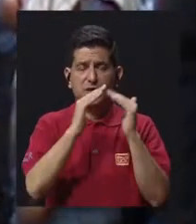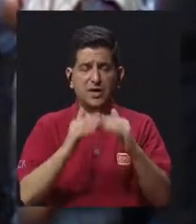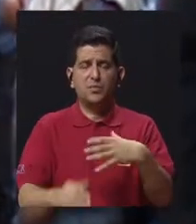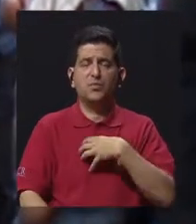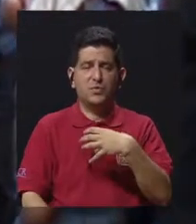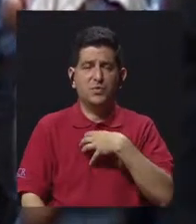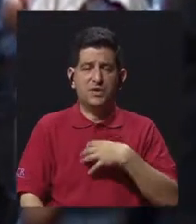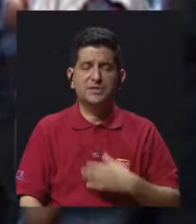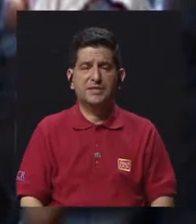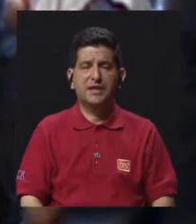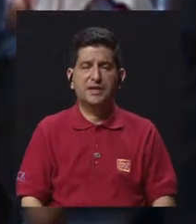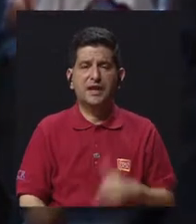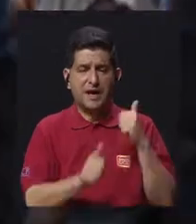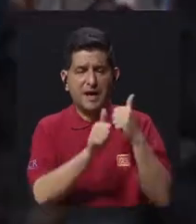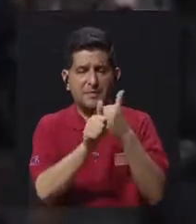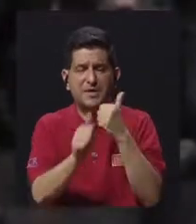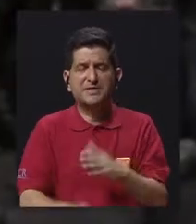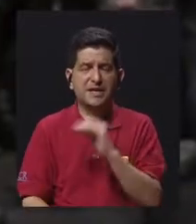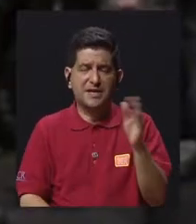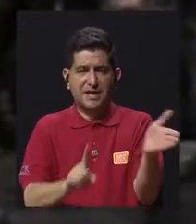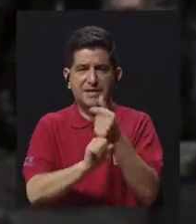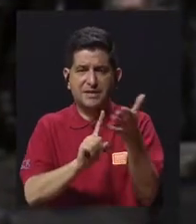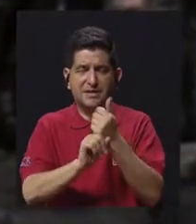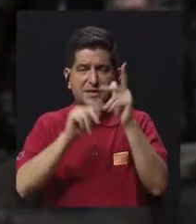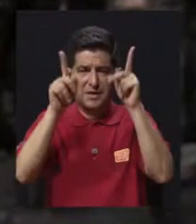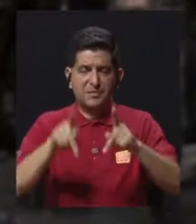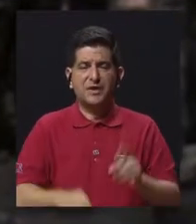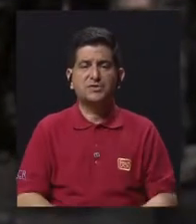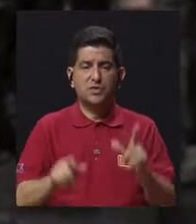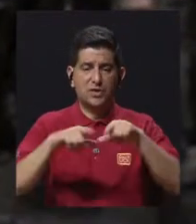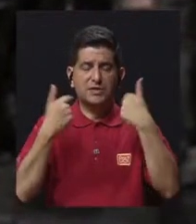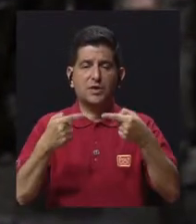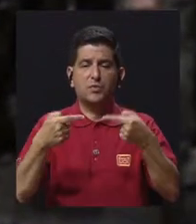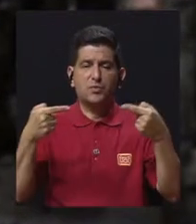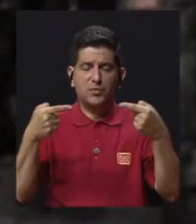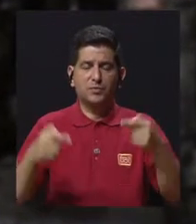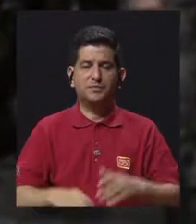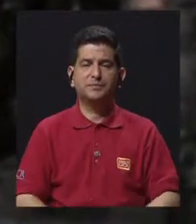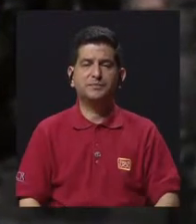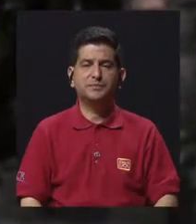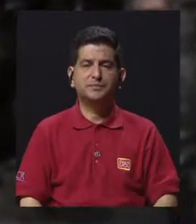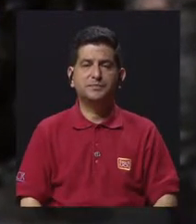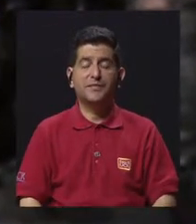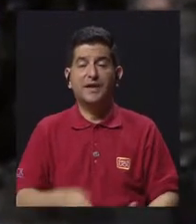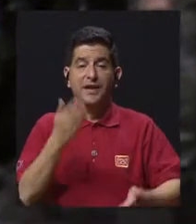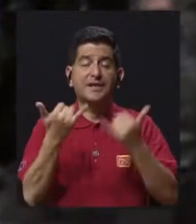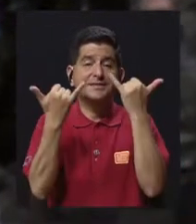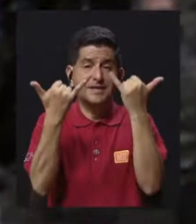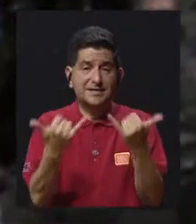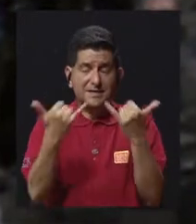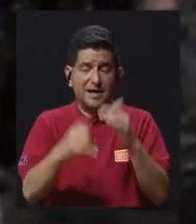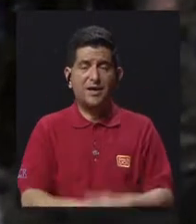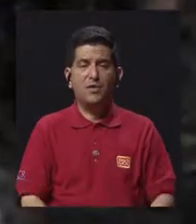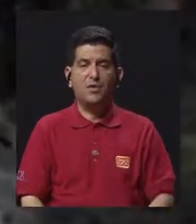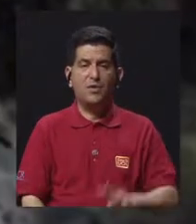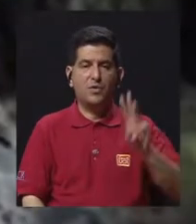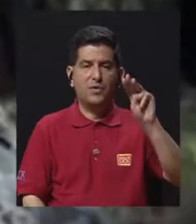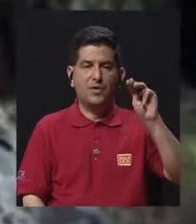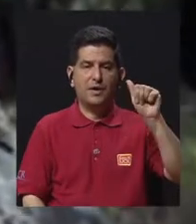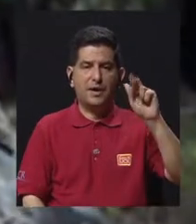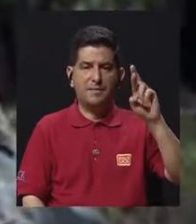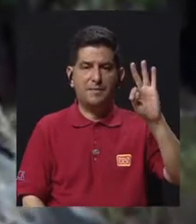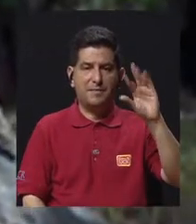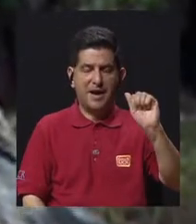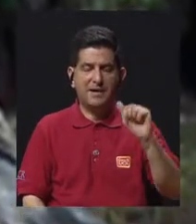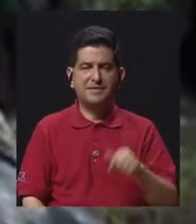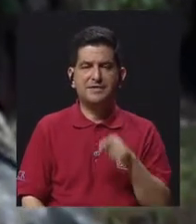a asesinar al pueblo que está protestando, empiezan a perseguir y a secuestrar miembros de la resistencia y todo eso. Sí, tal